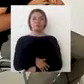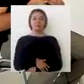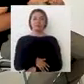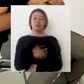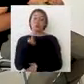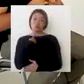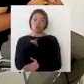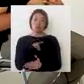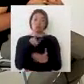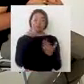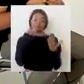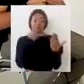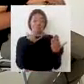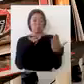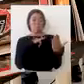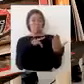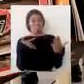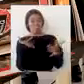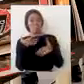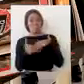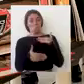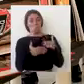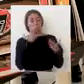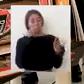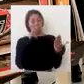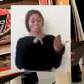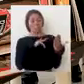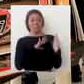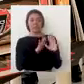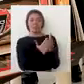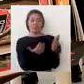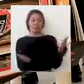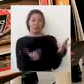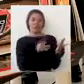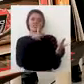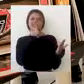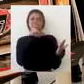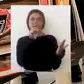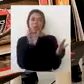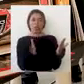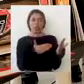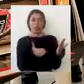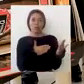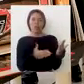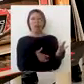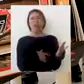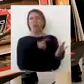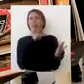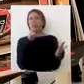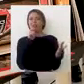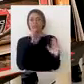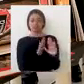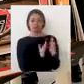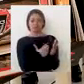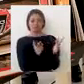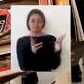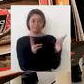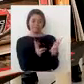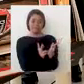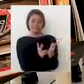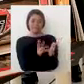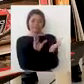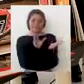a los a la lectura y pasar de un libro de 60 hojas que me daba pereza a una trilogía de 1600